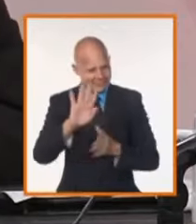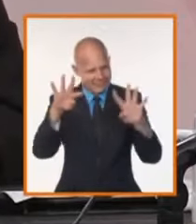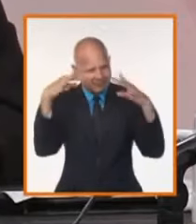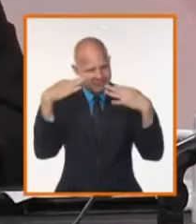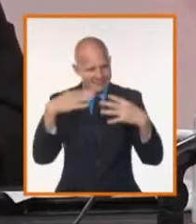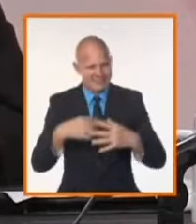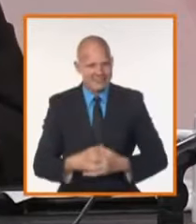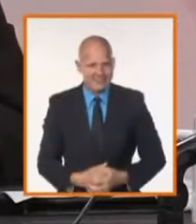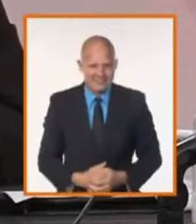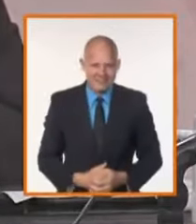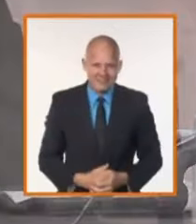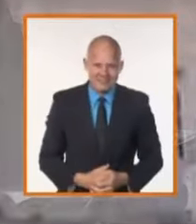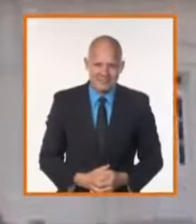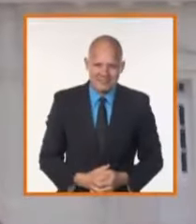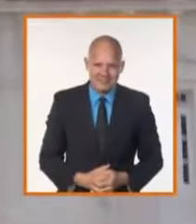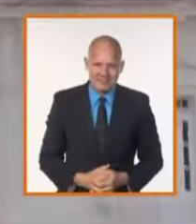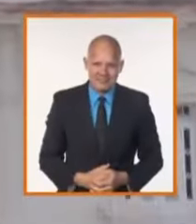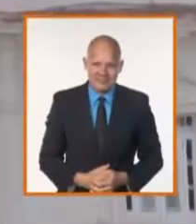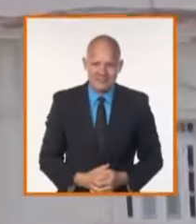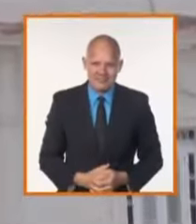de hoy siga con nosotros